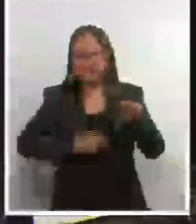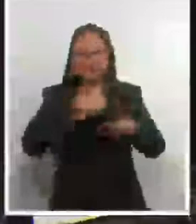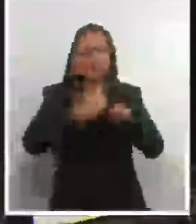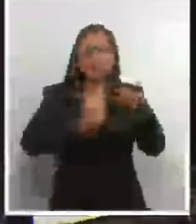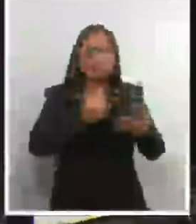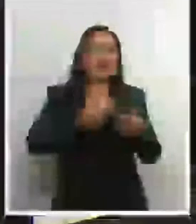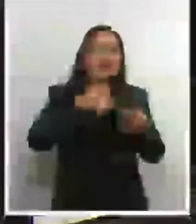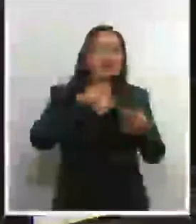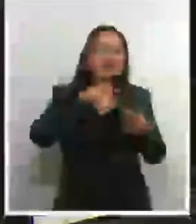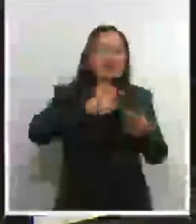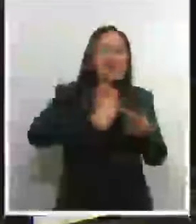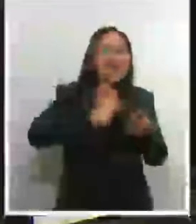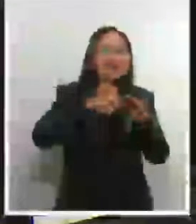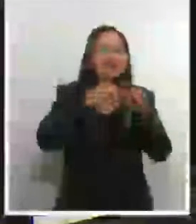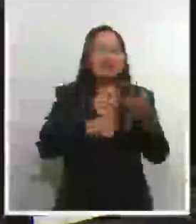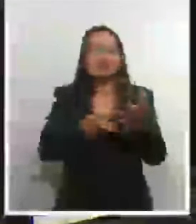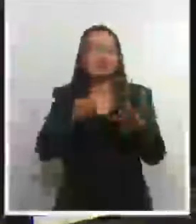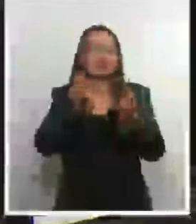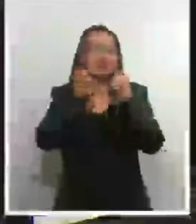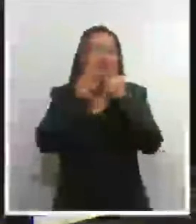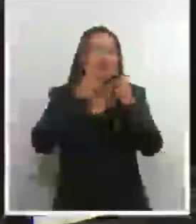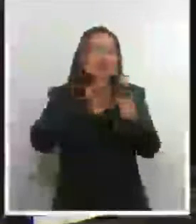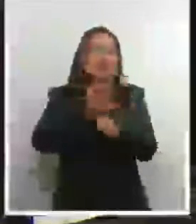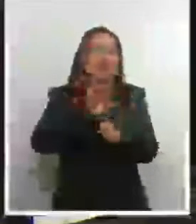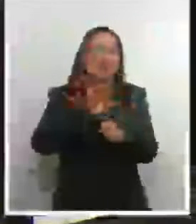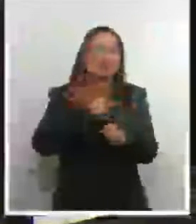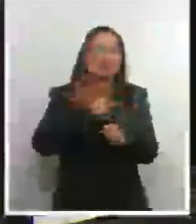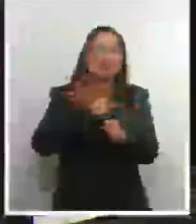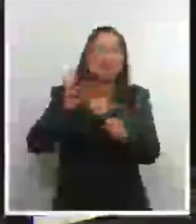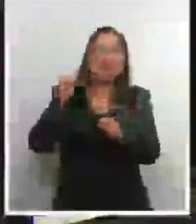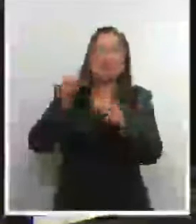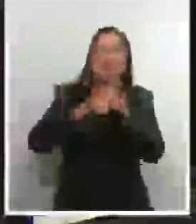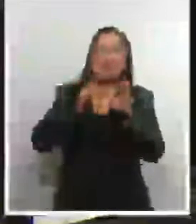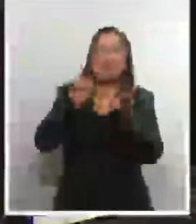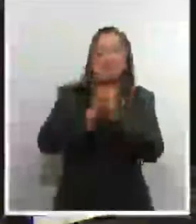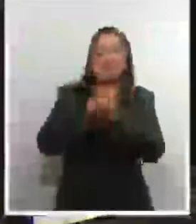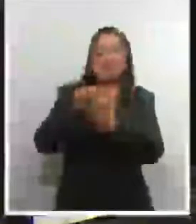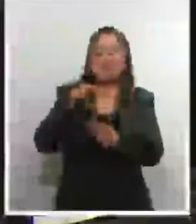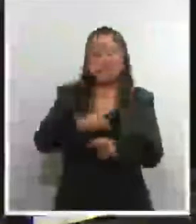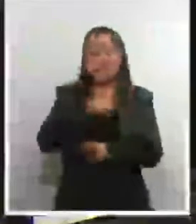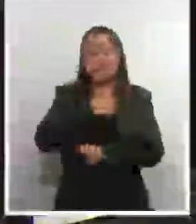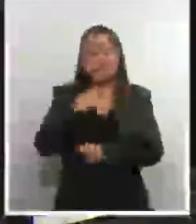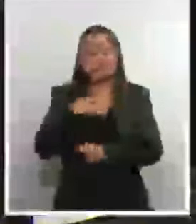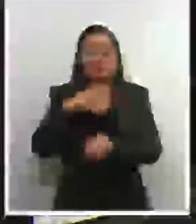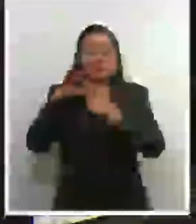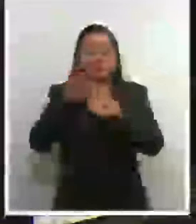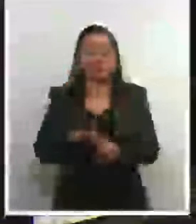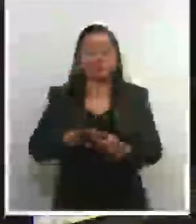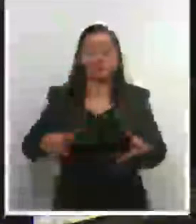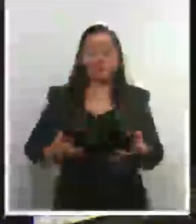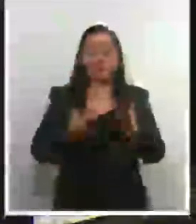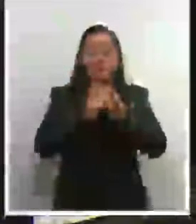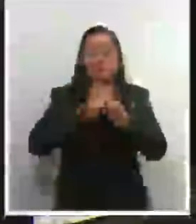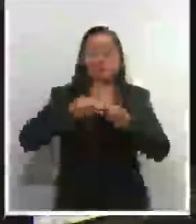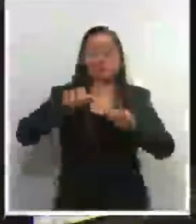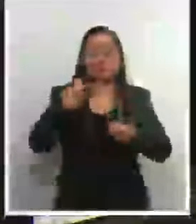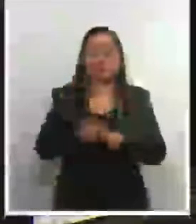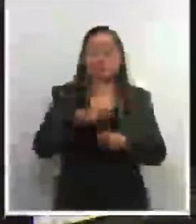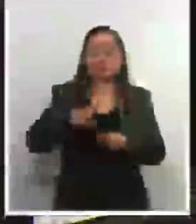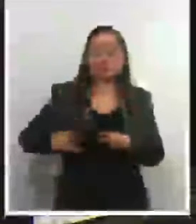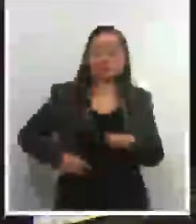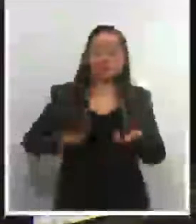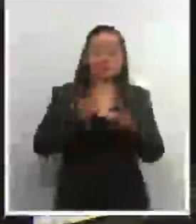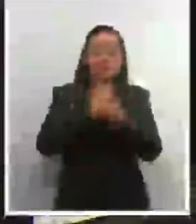u orientación sexual. No importaba, cualquier legalidad se consideraba parte del Estado de